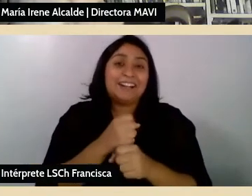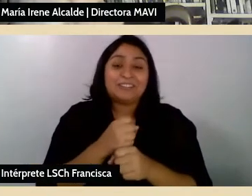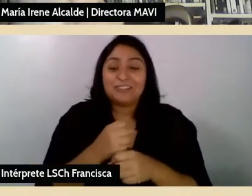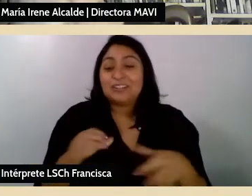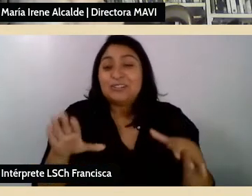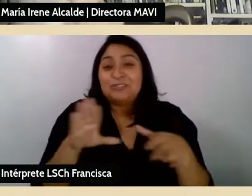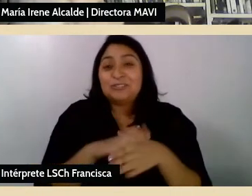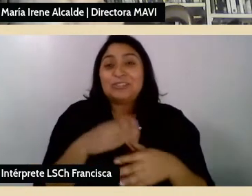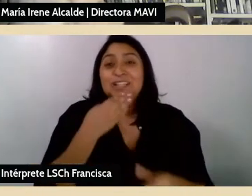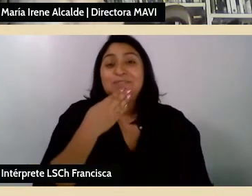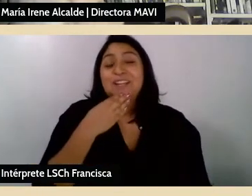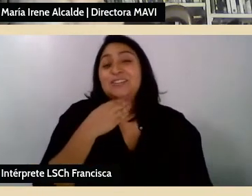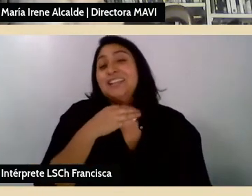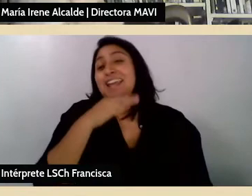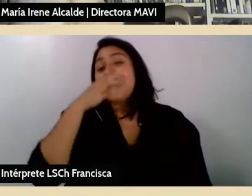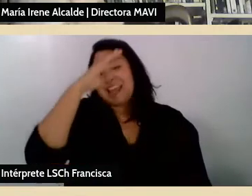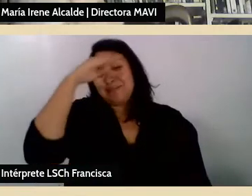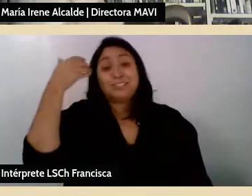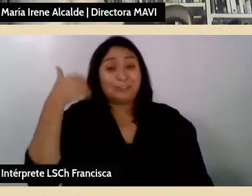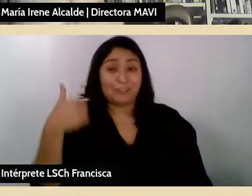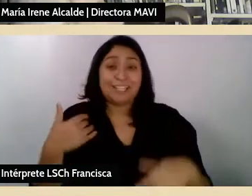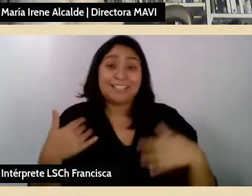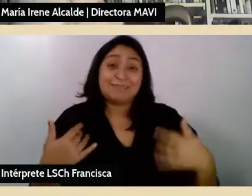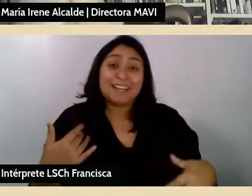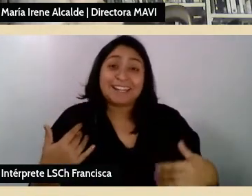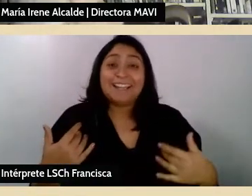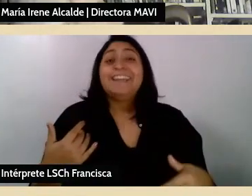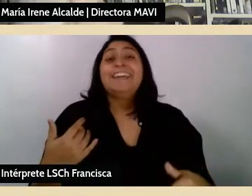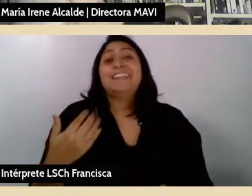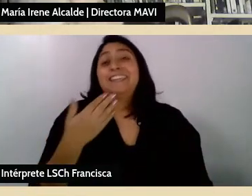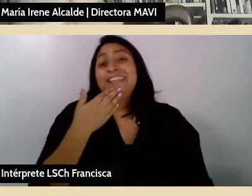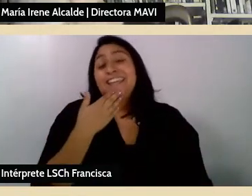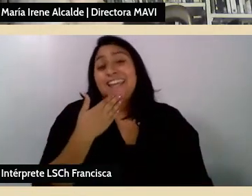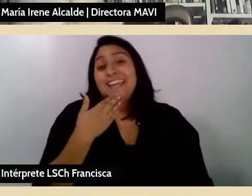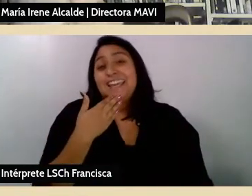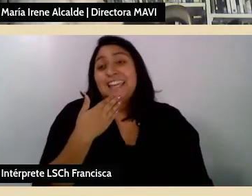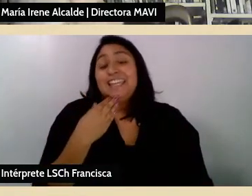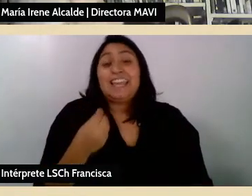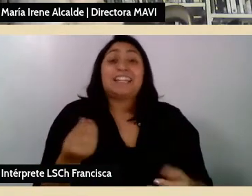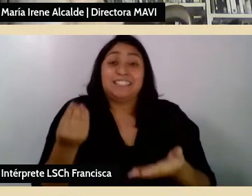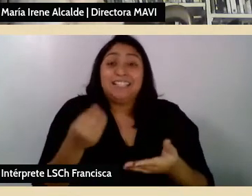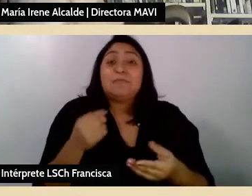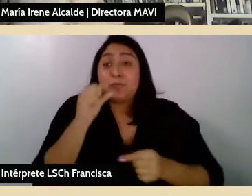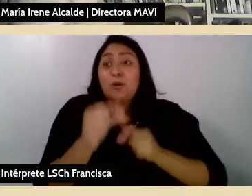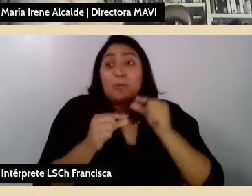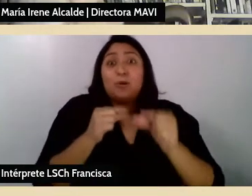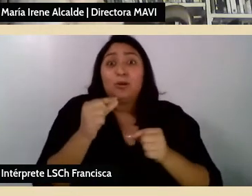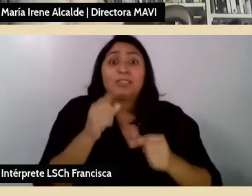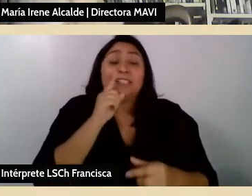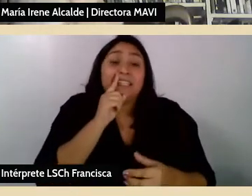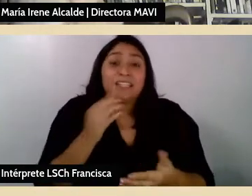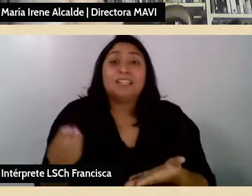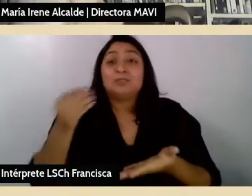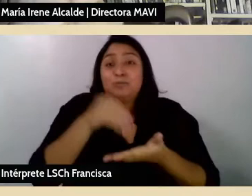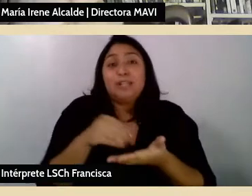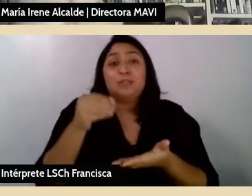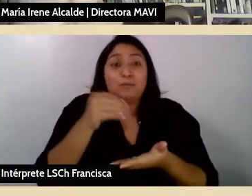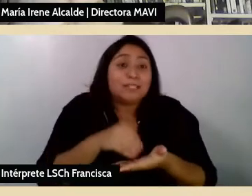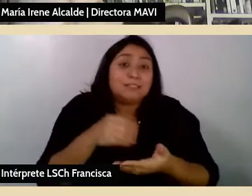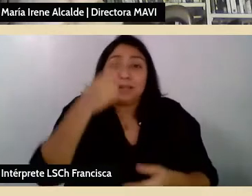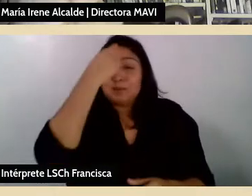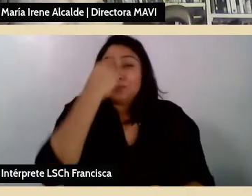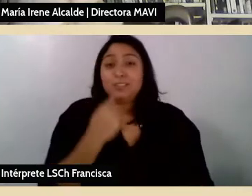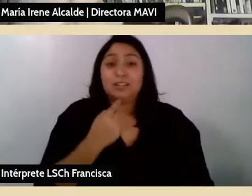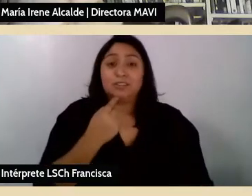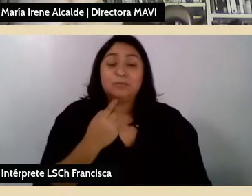el trabajo en conjunto también con el Museo Violeta Parra, que, y así poco a poco se tienen que ir